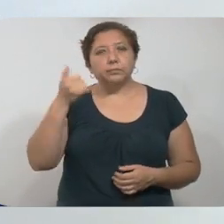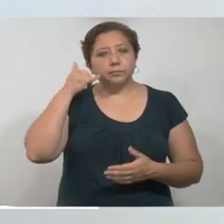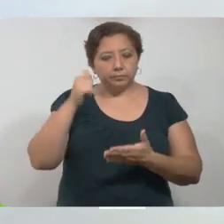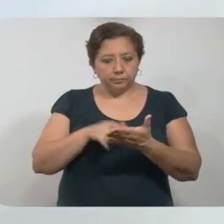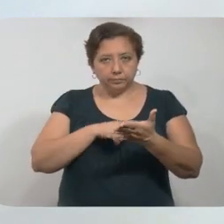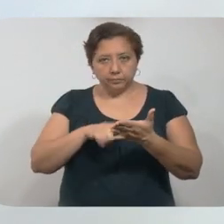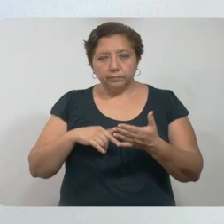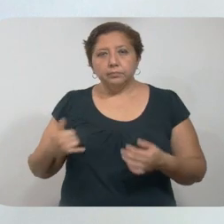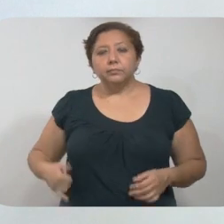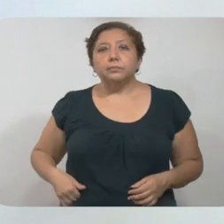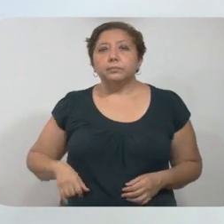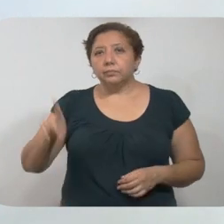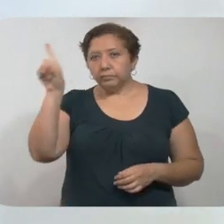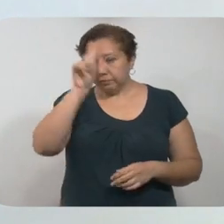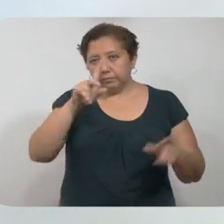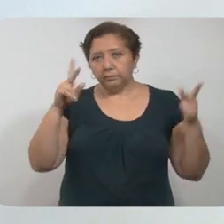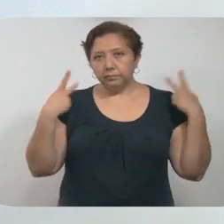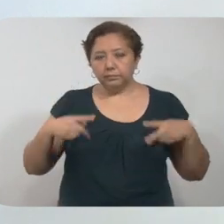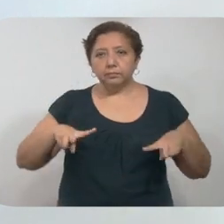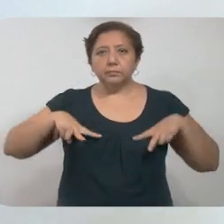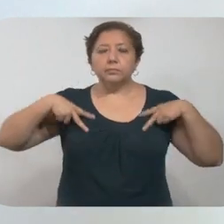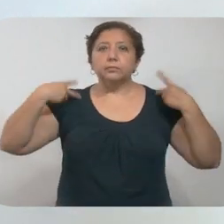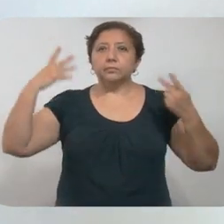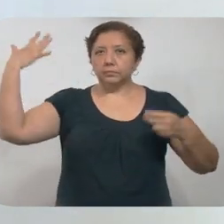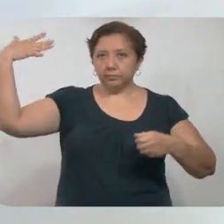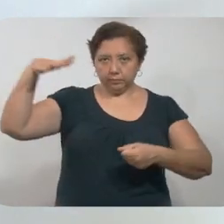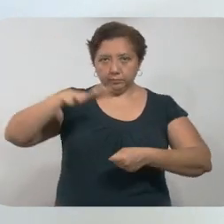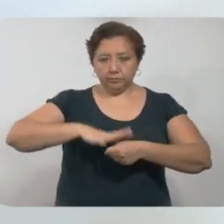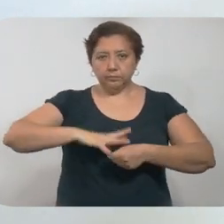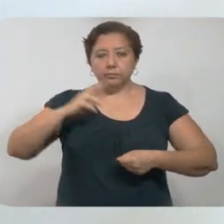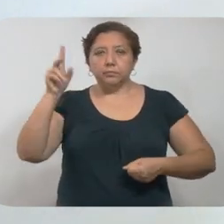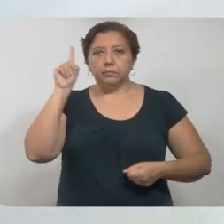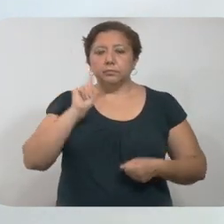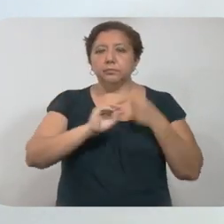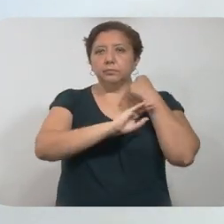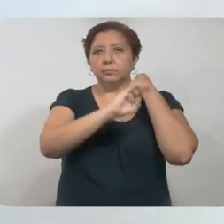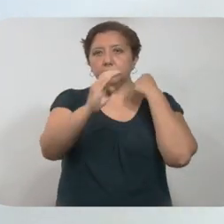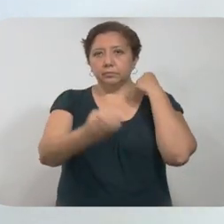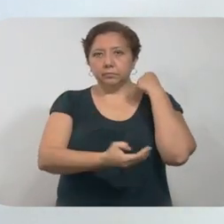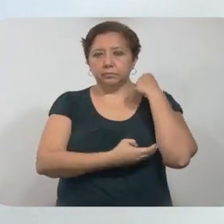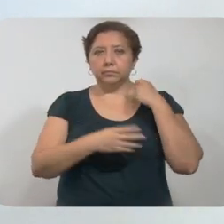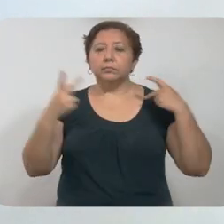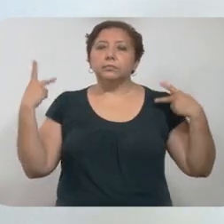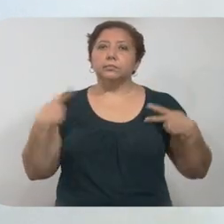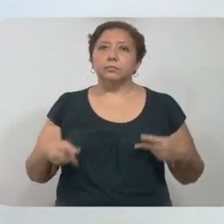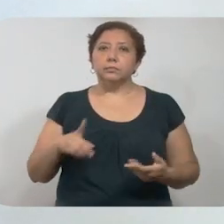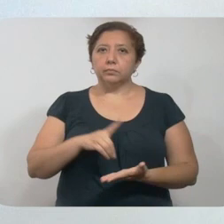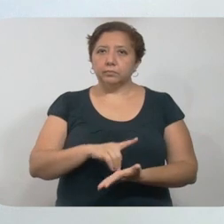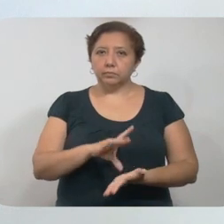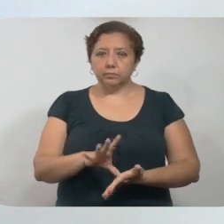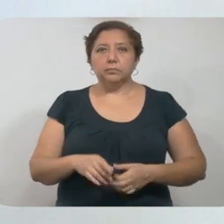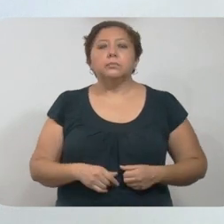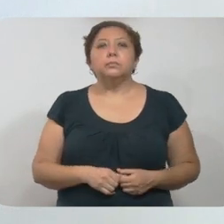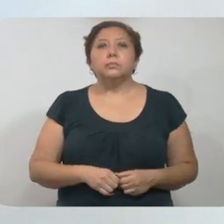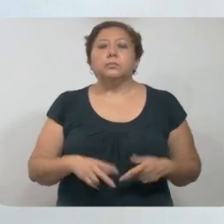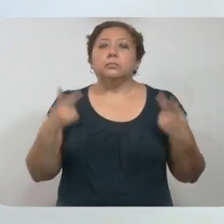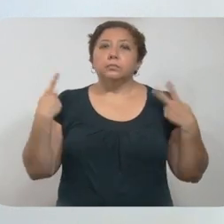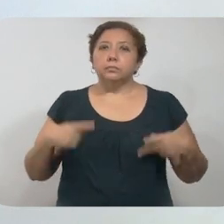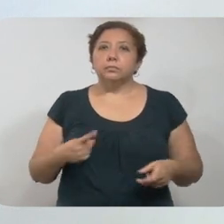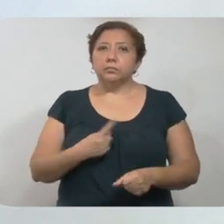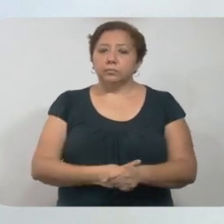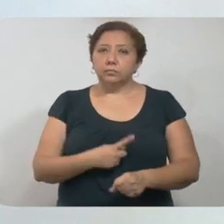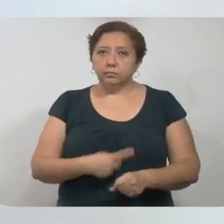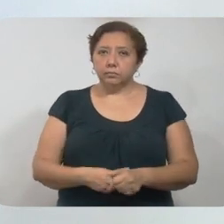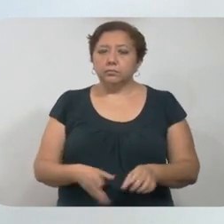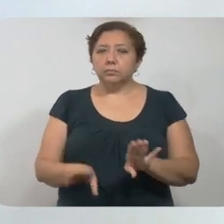Apple. Recomendamos a la población vulnerable como adultos mayores, mujeres embarazadas, personas con discapacidad, personas